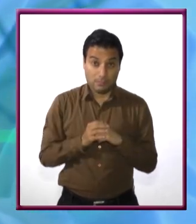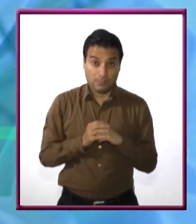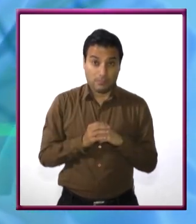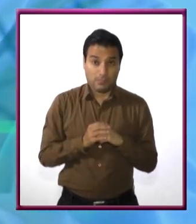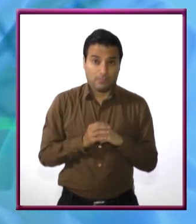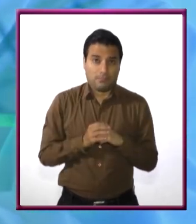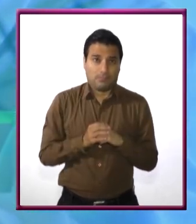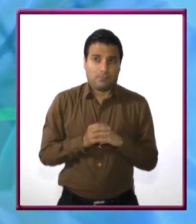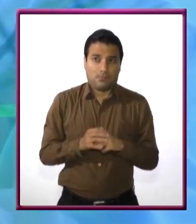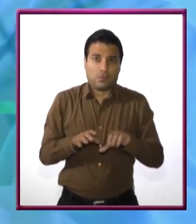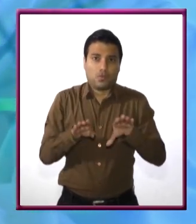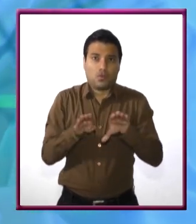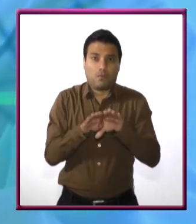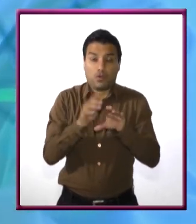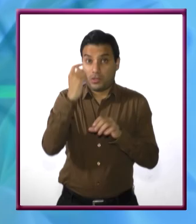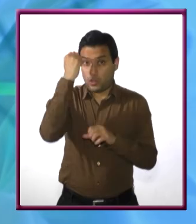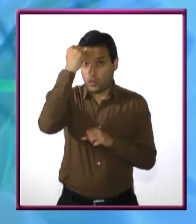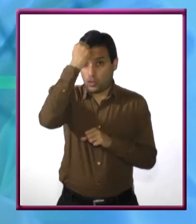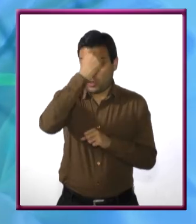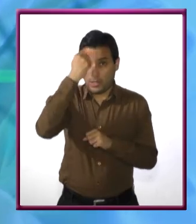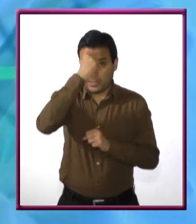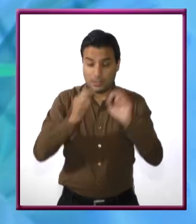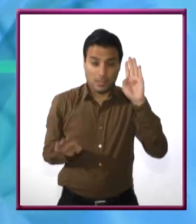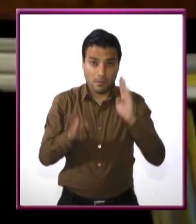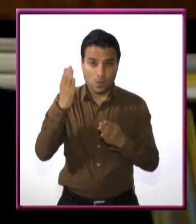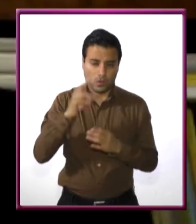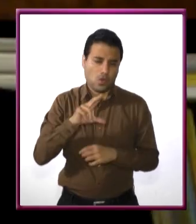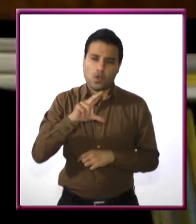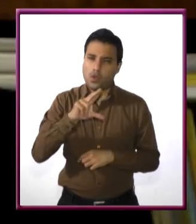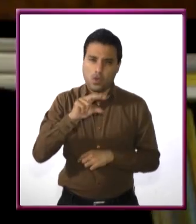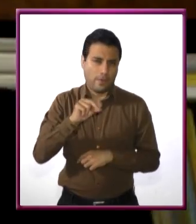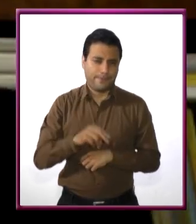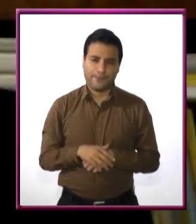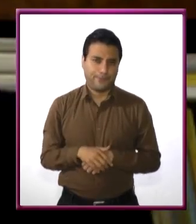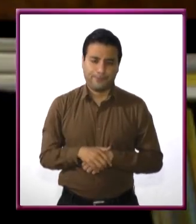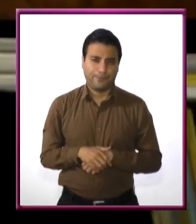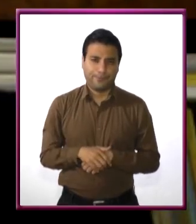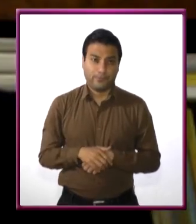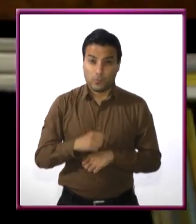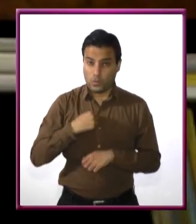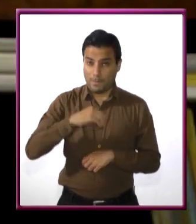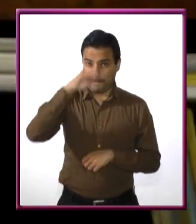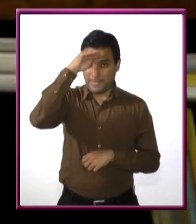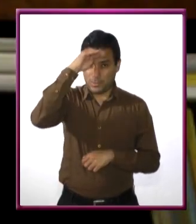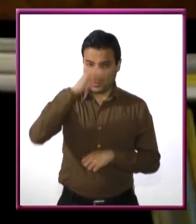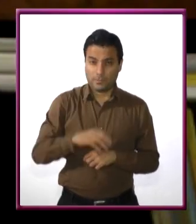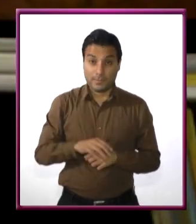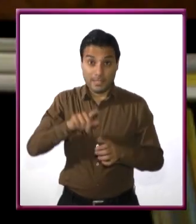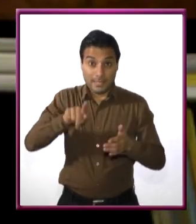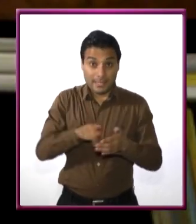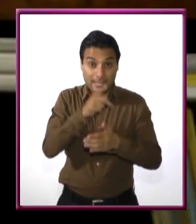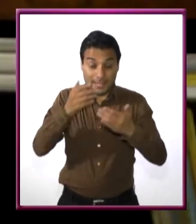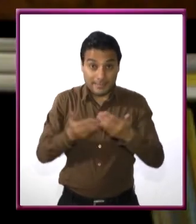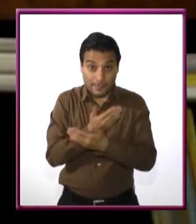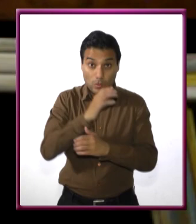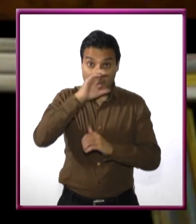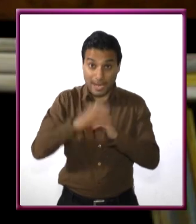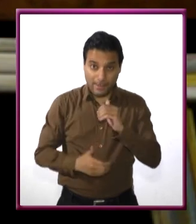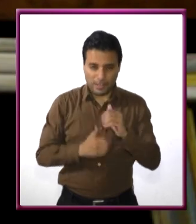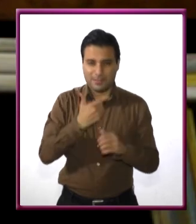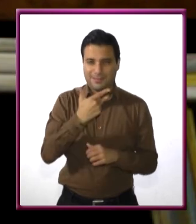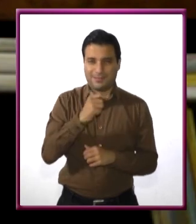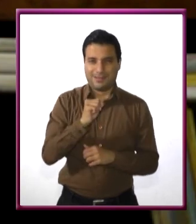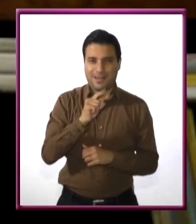las grandes imágenes o teorías sobre el mundo. Creo que especialmente fue hasta finales del Renacimiento,